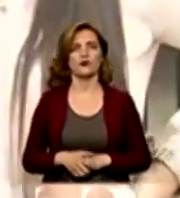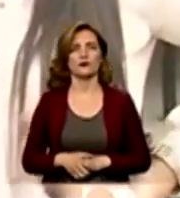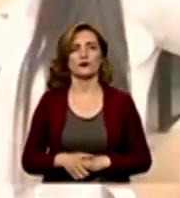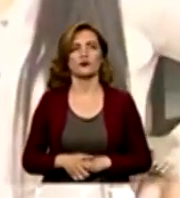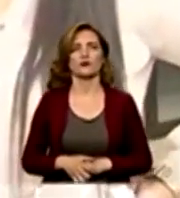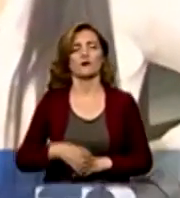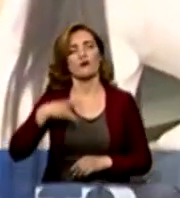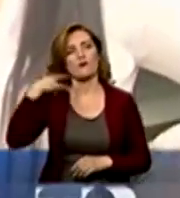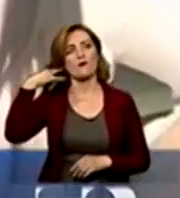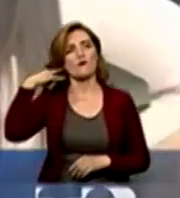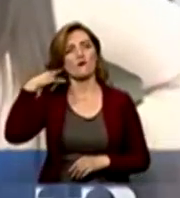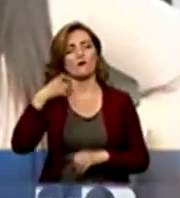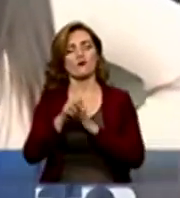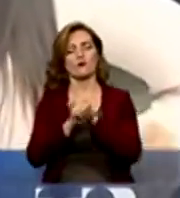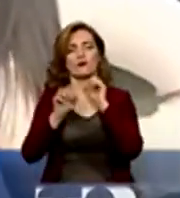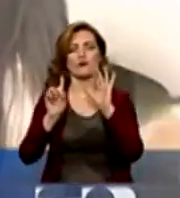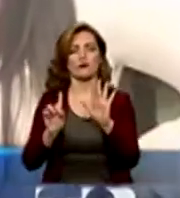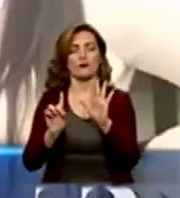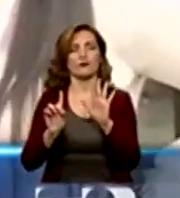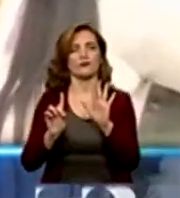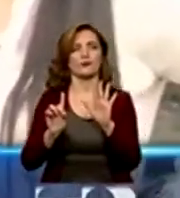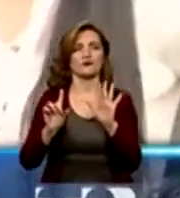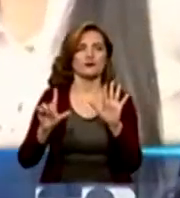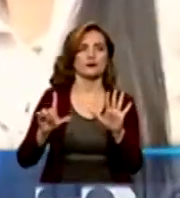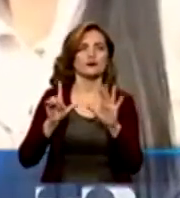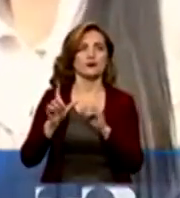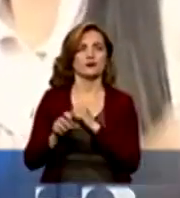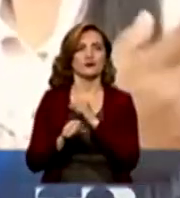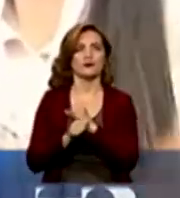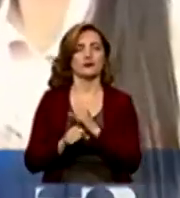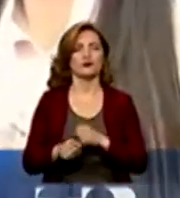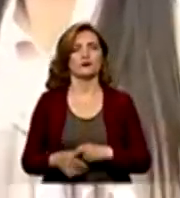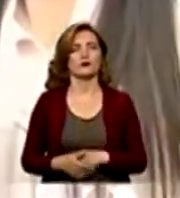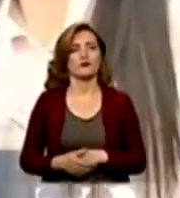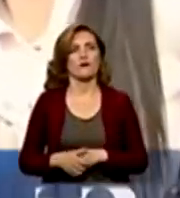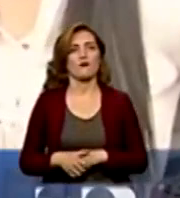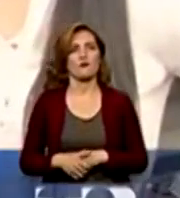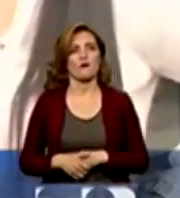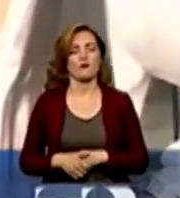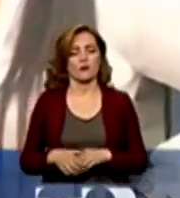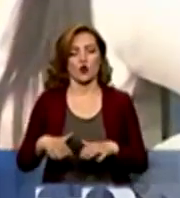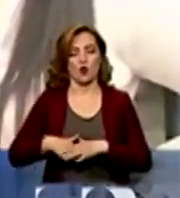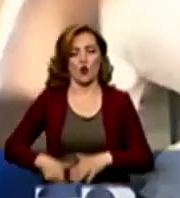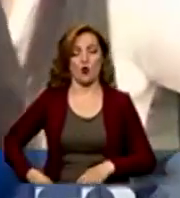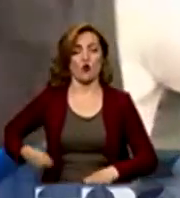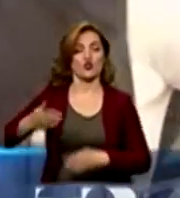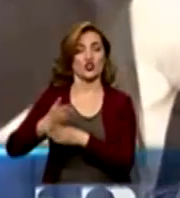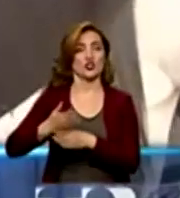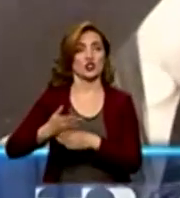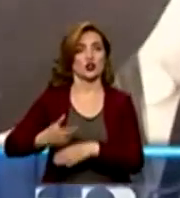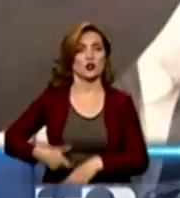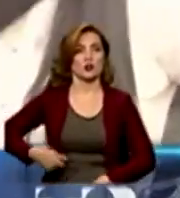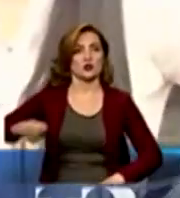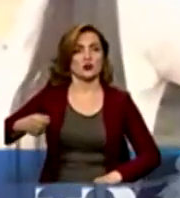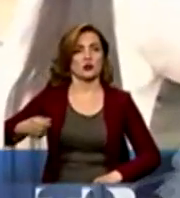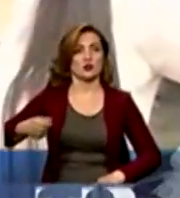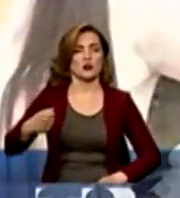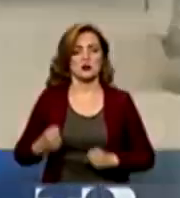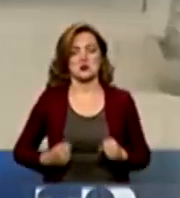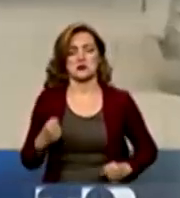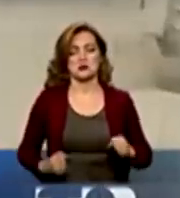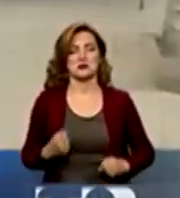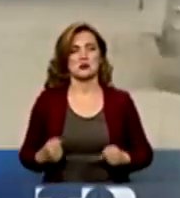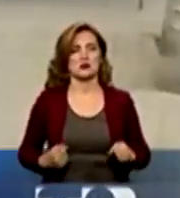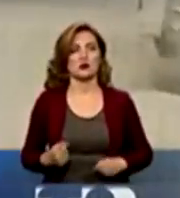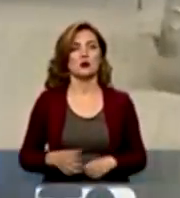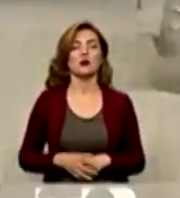niña de 6 años, 7, con un tremendo cuchillazo, corriendo para la principal.